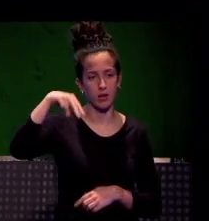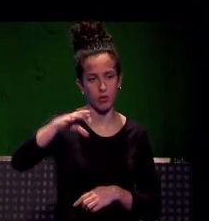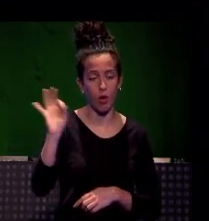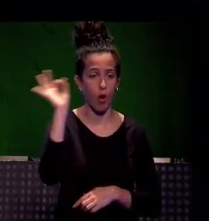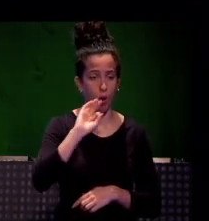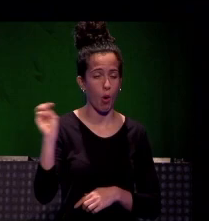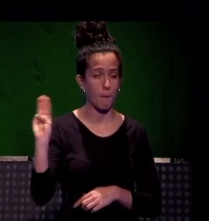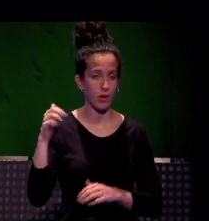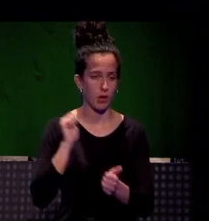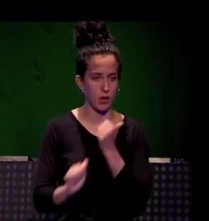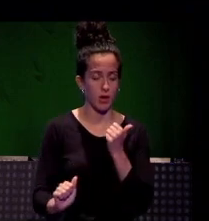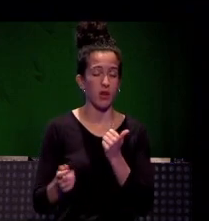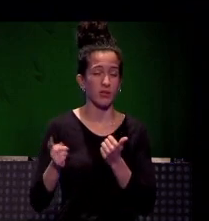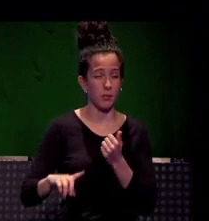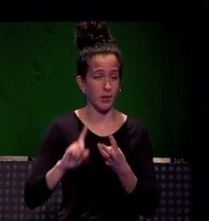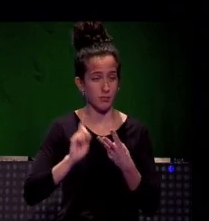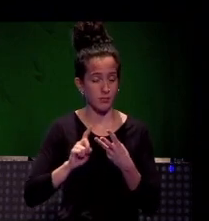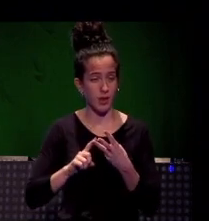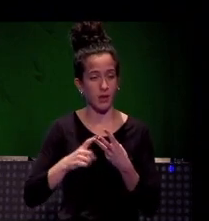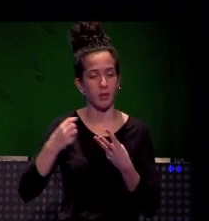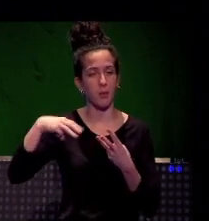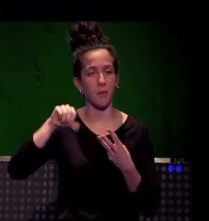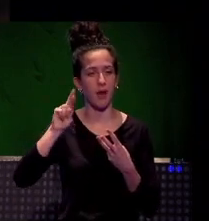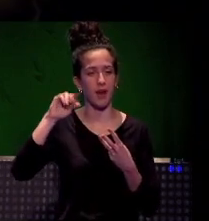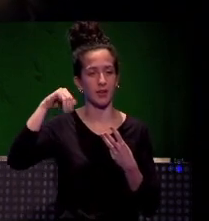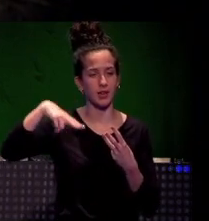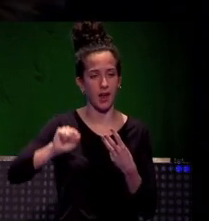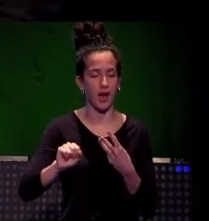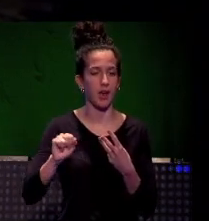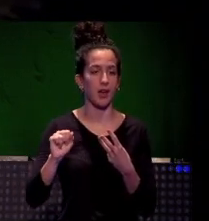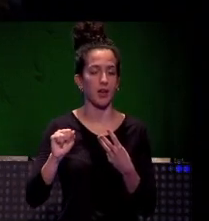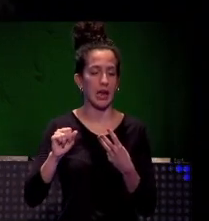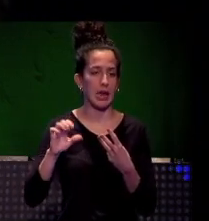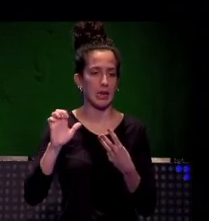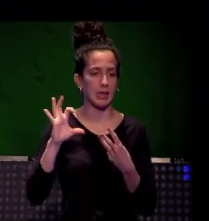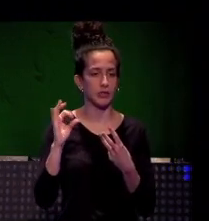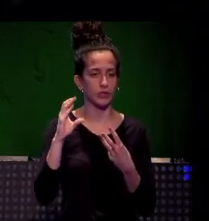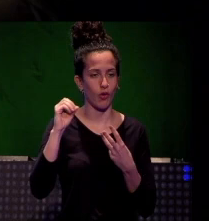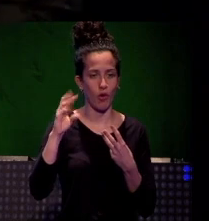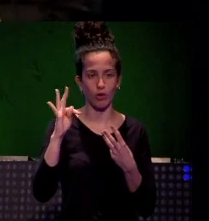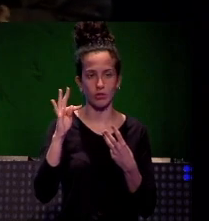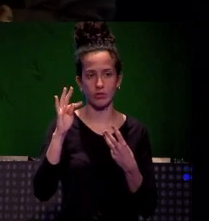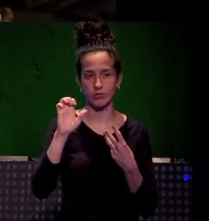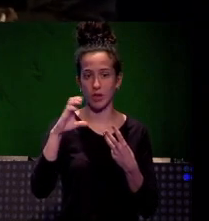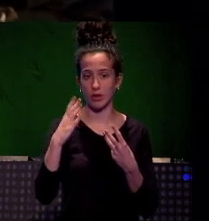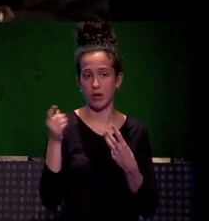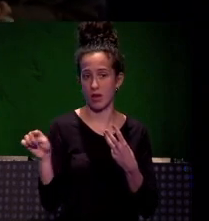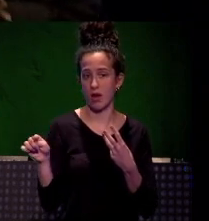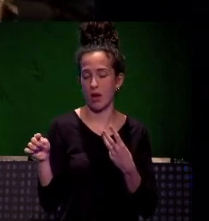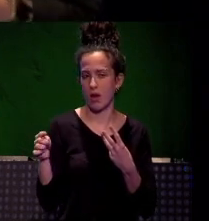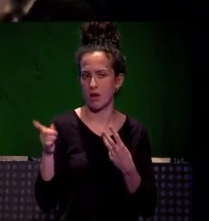el de maría escoté que la conoceréis ahora todos por maestros de la costura seguro que se quemaría escotes sólo vende por internet